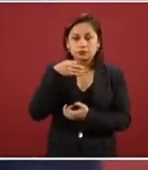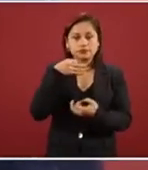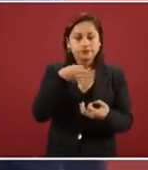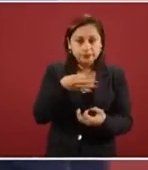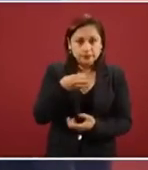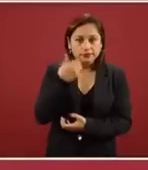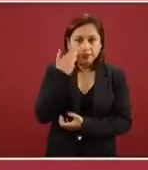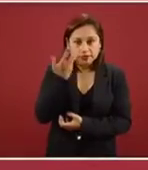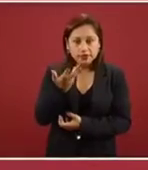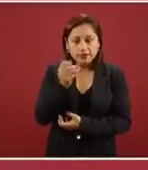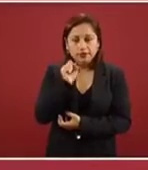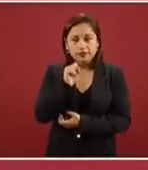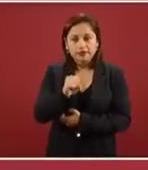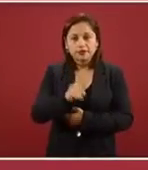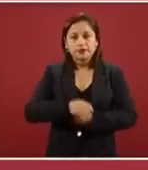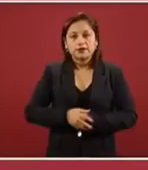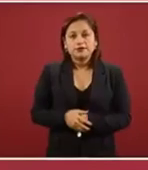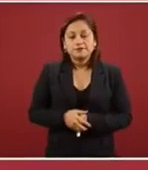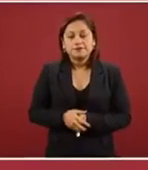son